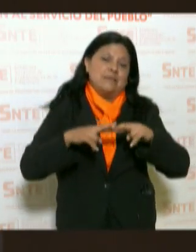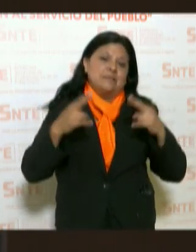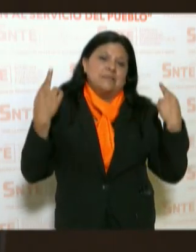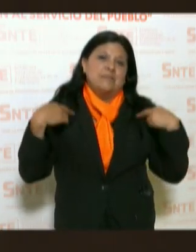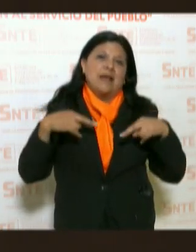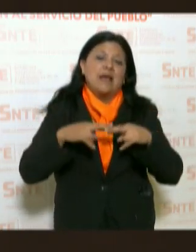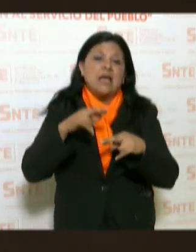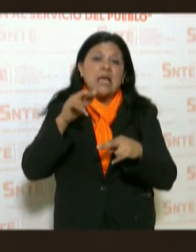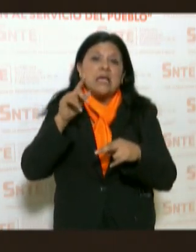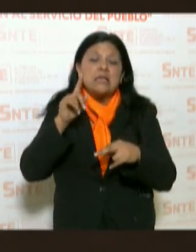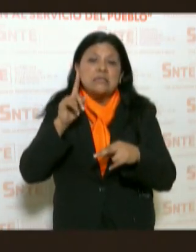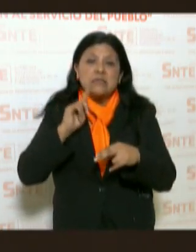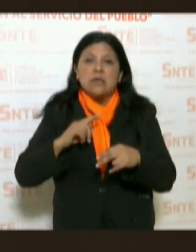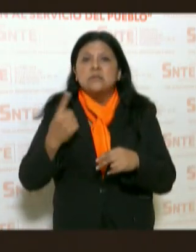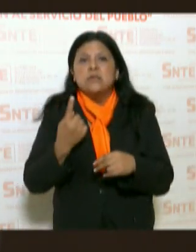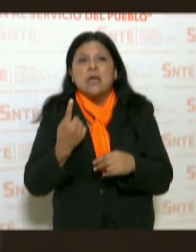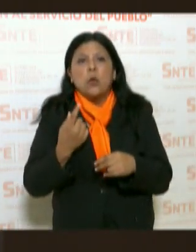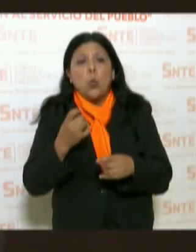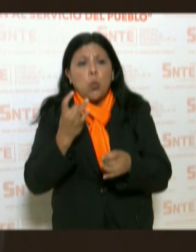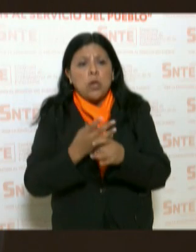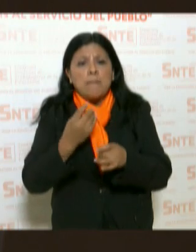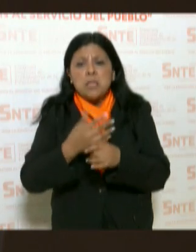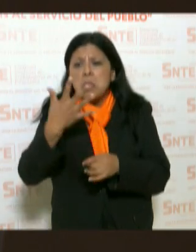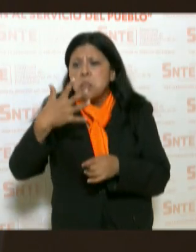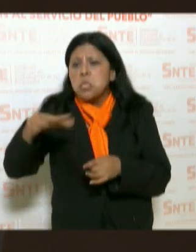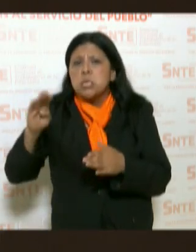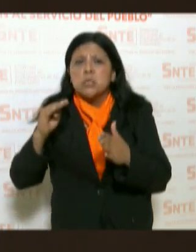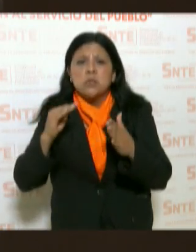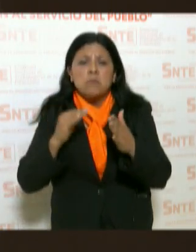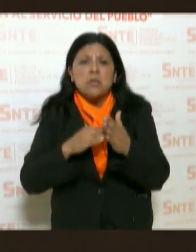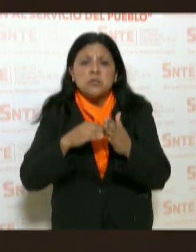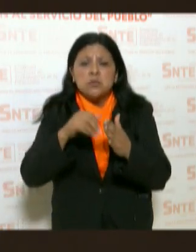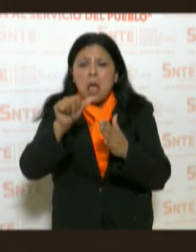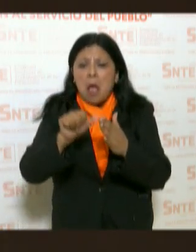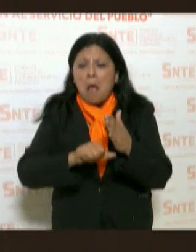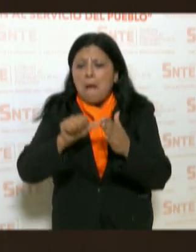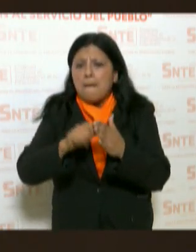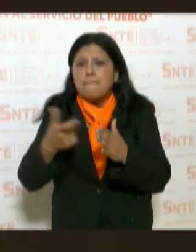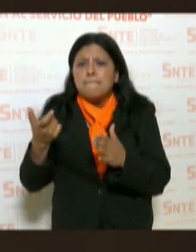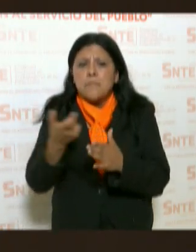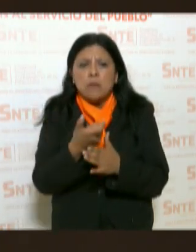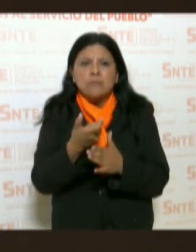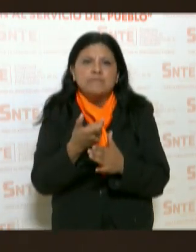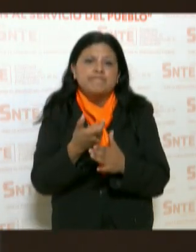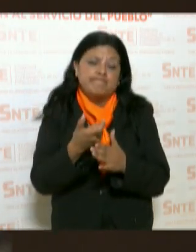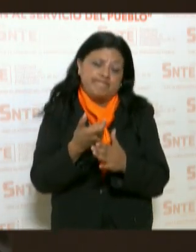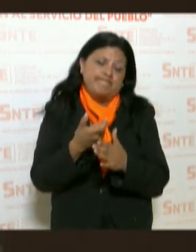ganando 10 mil pesos mensuales. Entonces tomamos una decisión